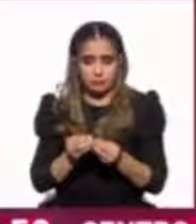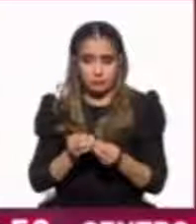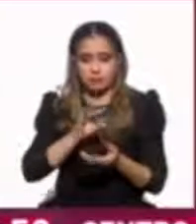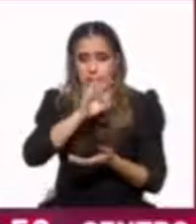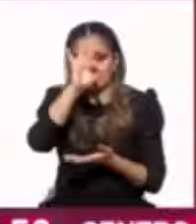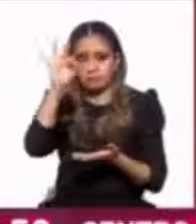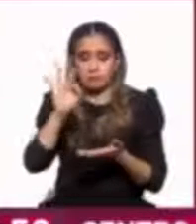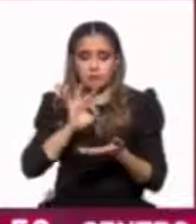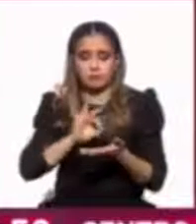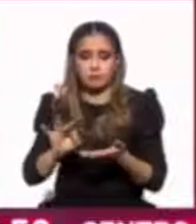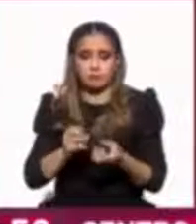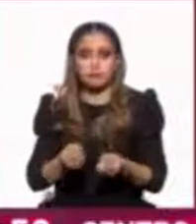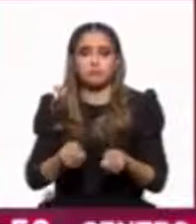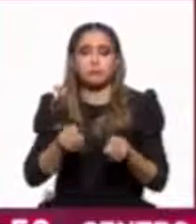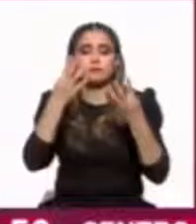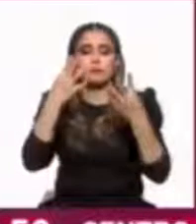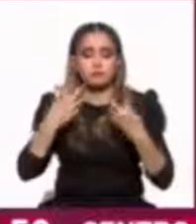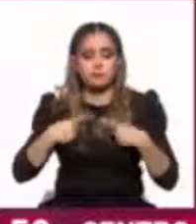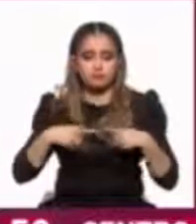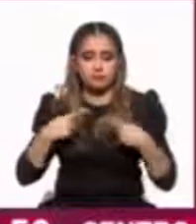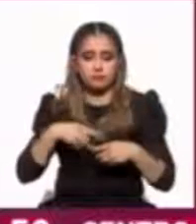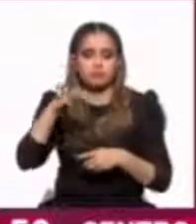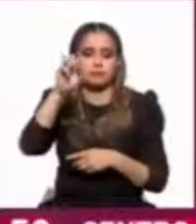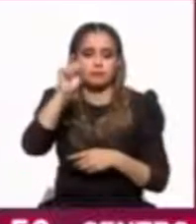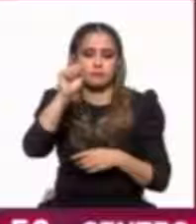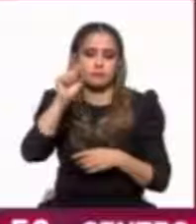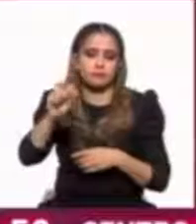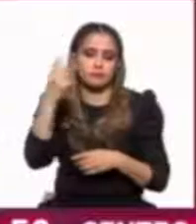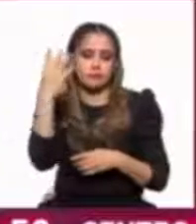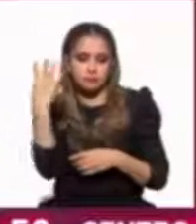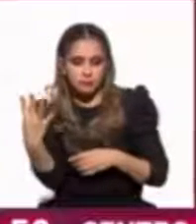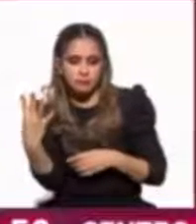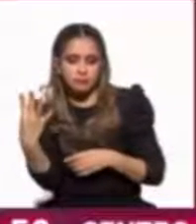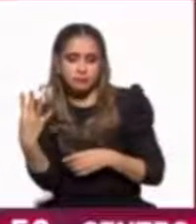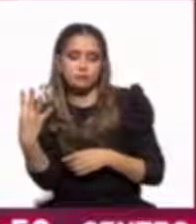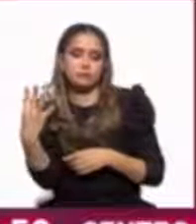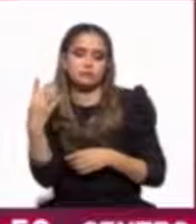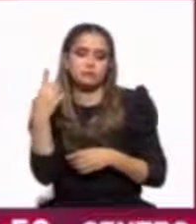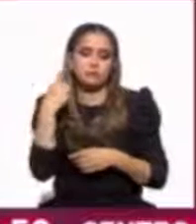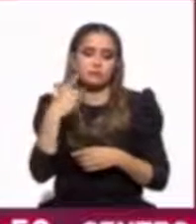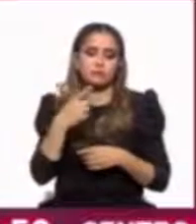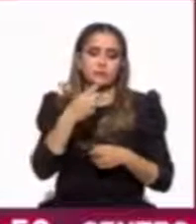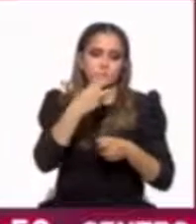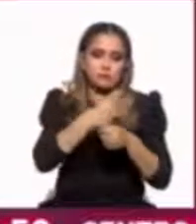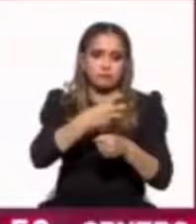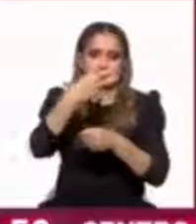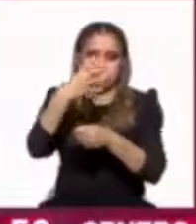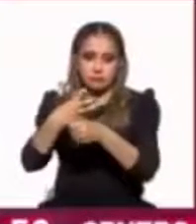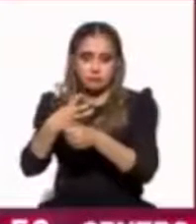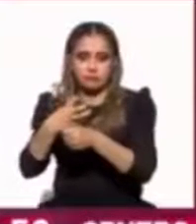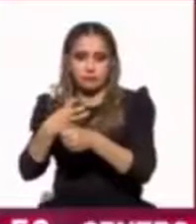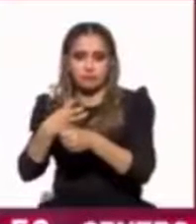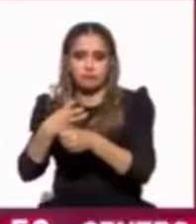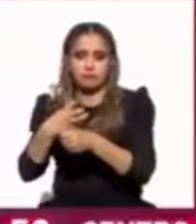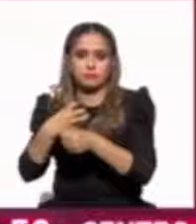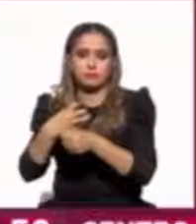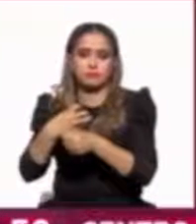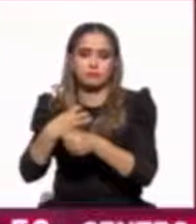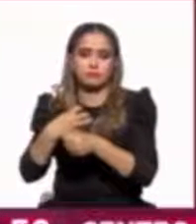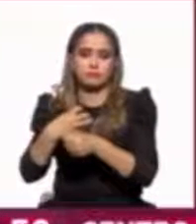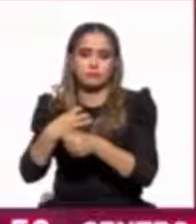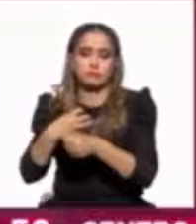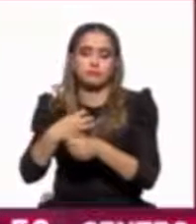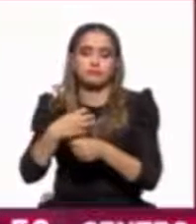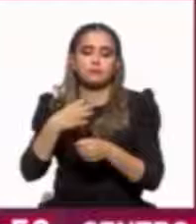el porcentaje de participación es en 60.4, en el tercer y cuarto trimestre, en